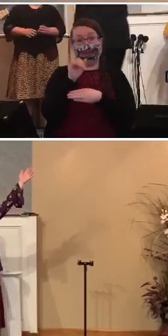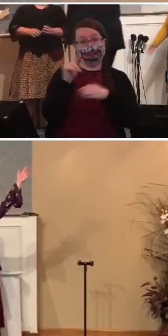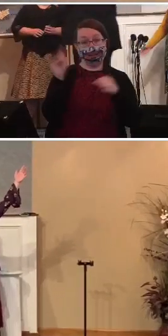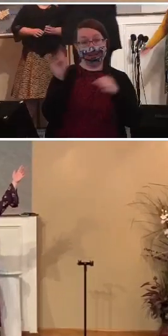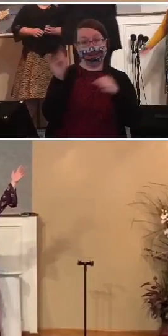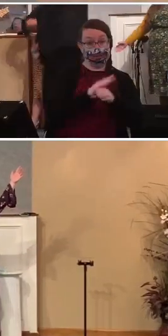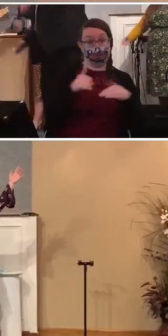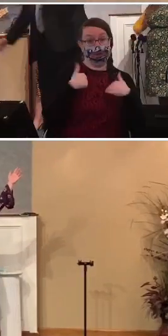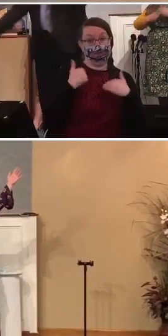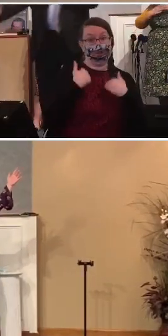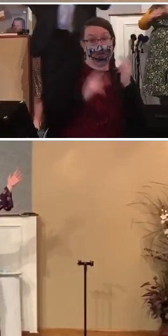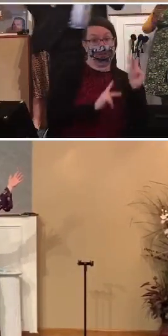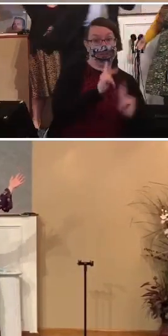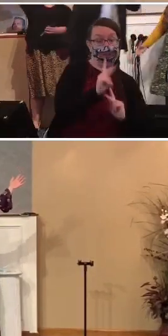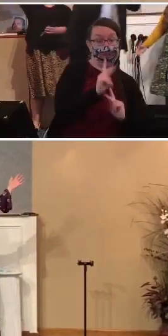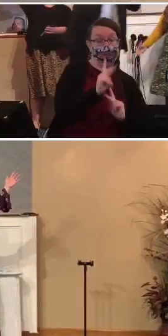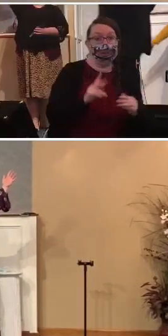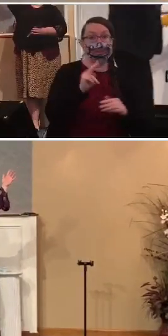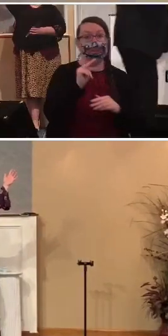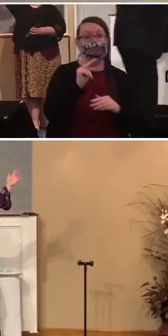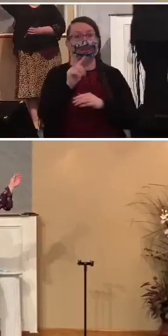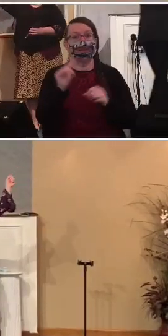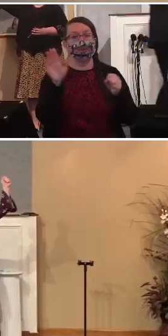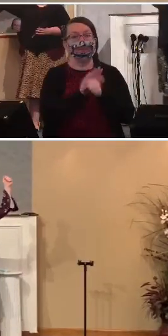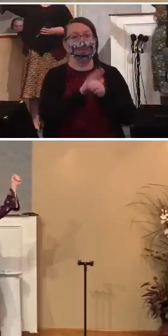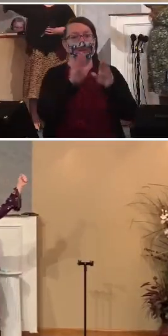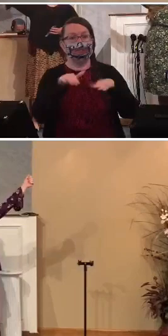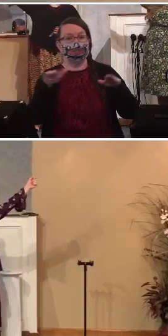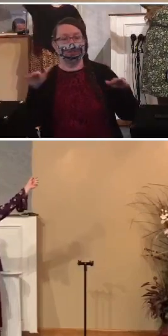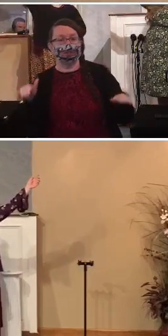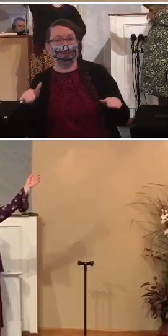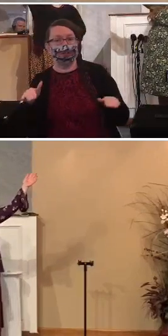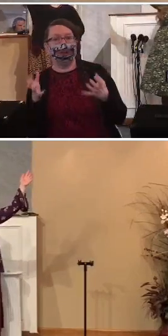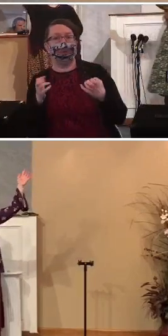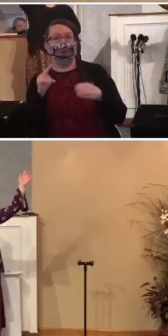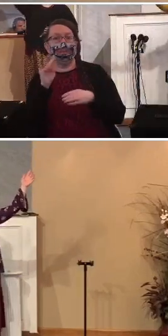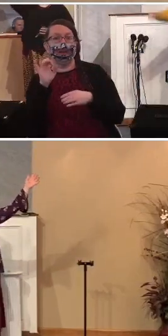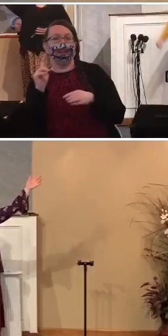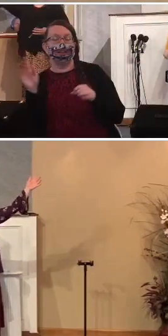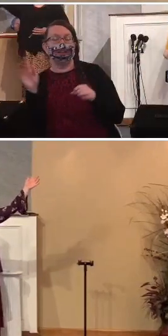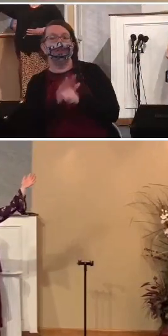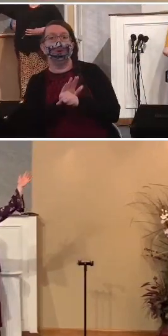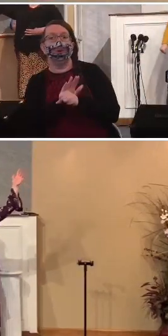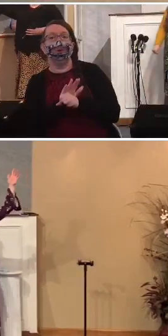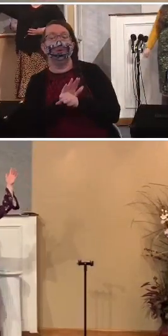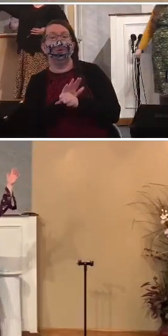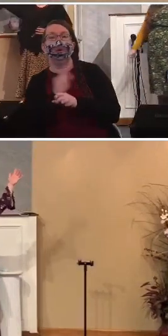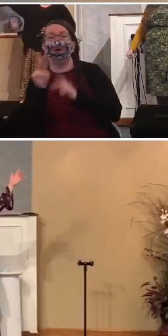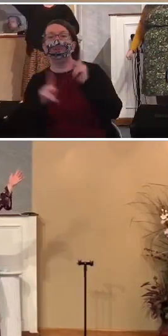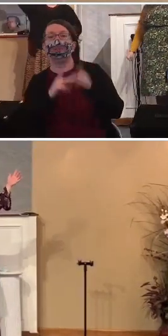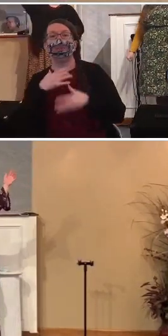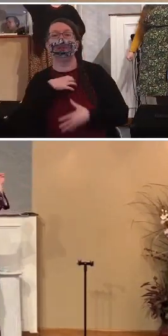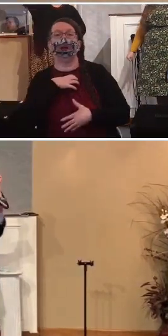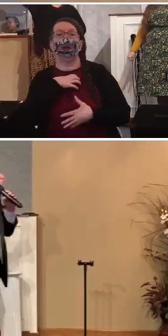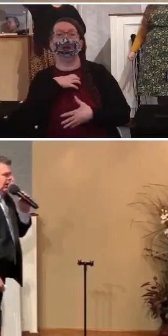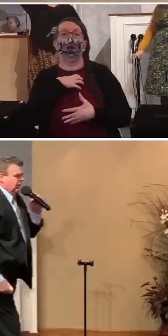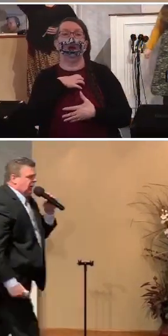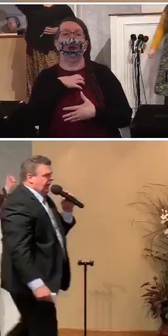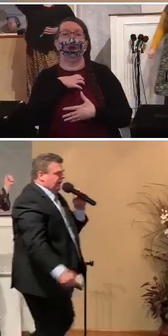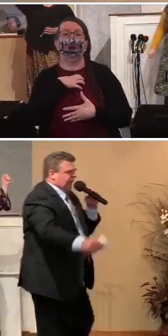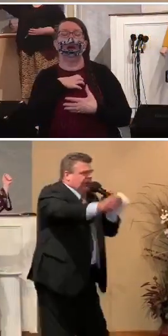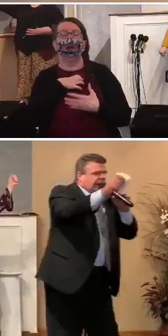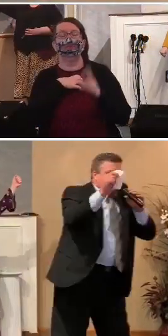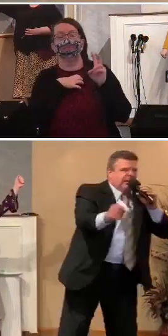de jóvenes. Yo quiero mi red que esté llena de niños. Yo quiero mi red que esté llena de personas que tienen hambre. Oh Jesús,